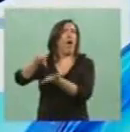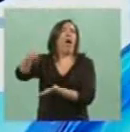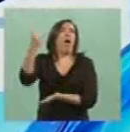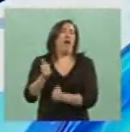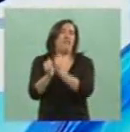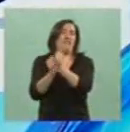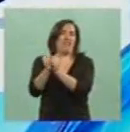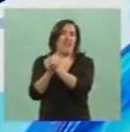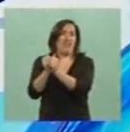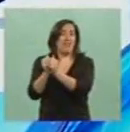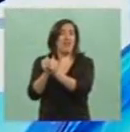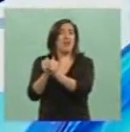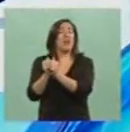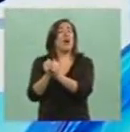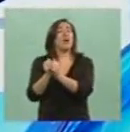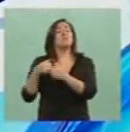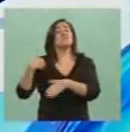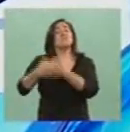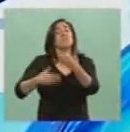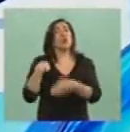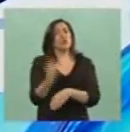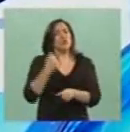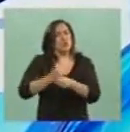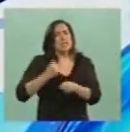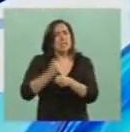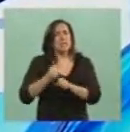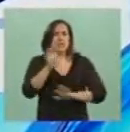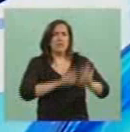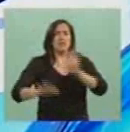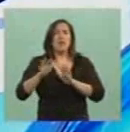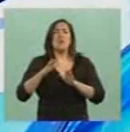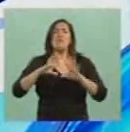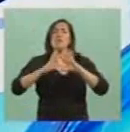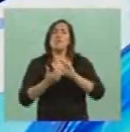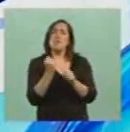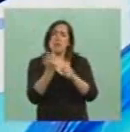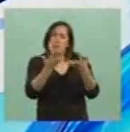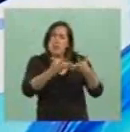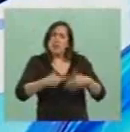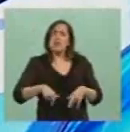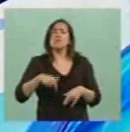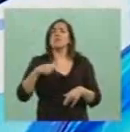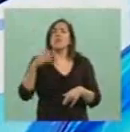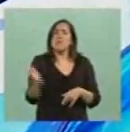muchas cosas desde este modelo productivo, nacional y popular.